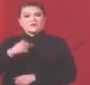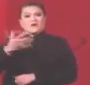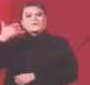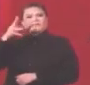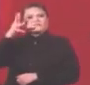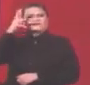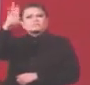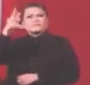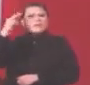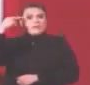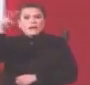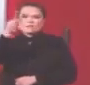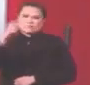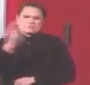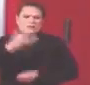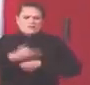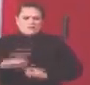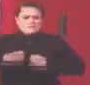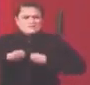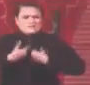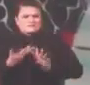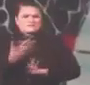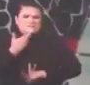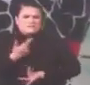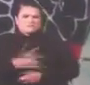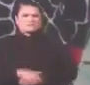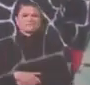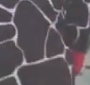Donde no tienes que viajar al futuro, porque ya estás en él.